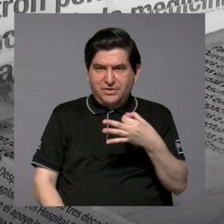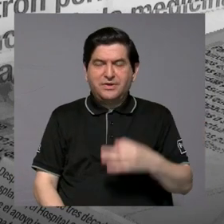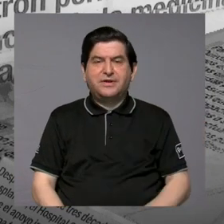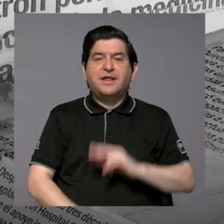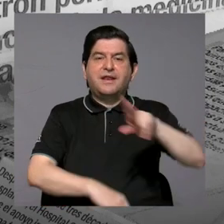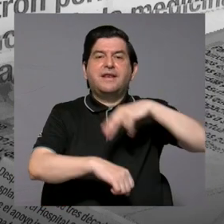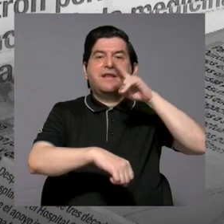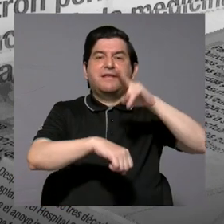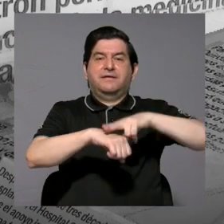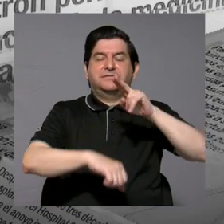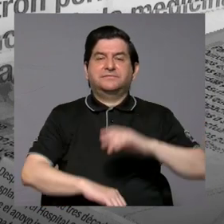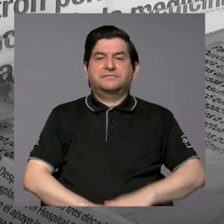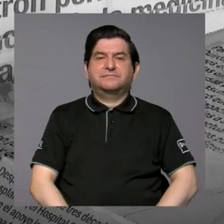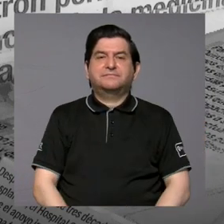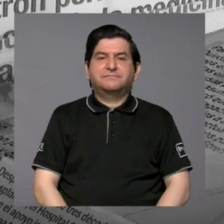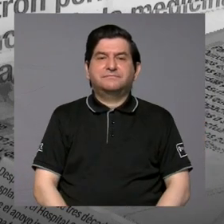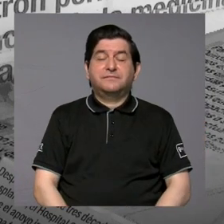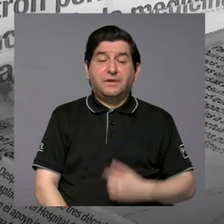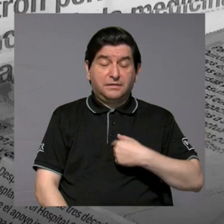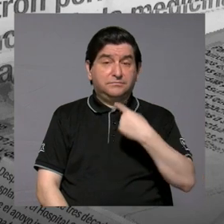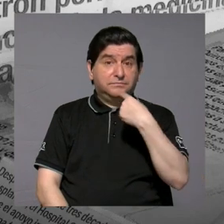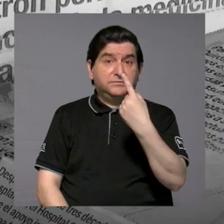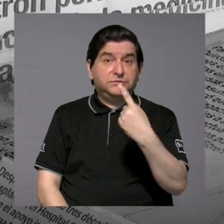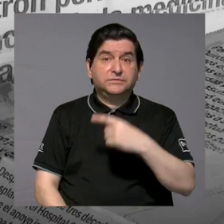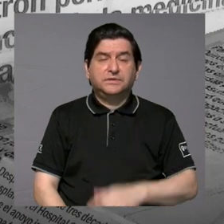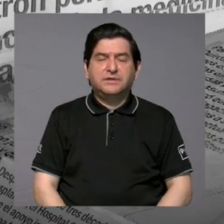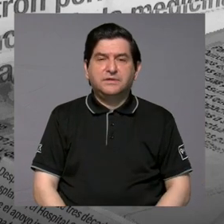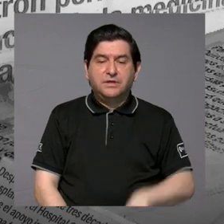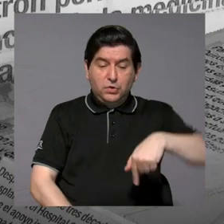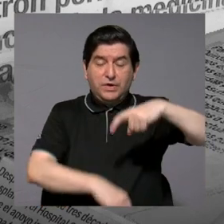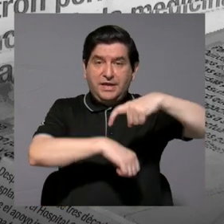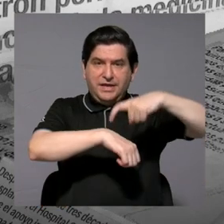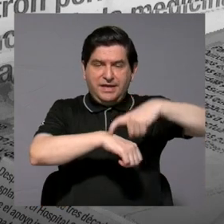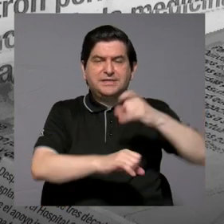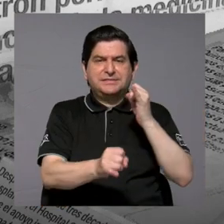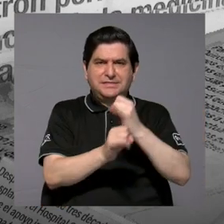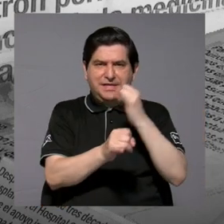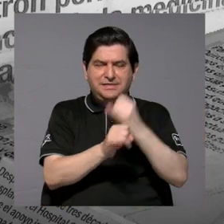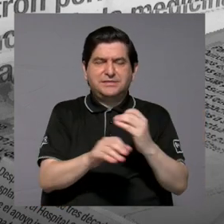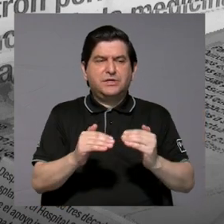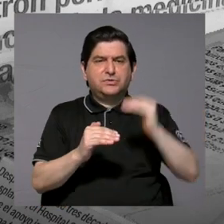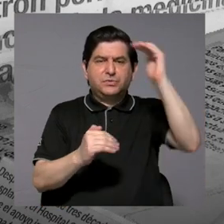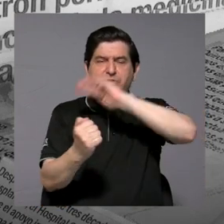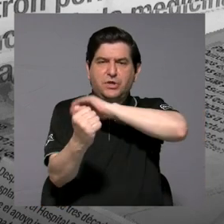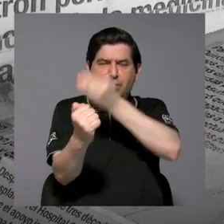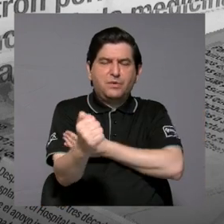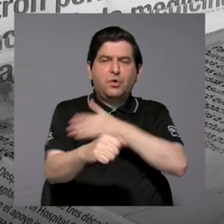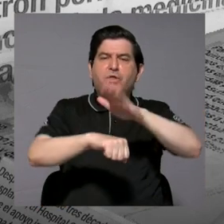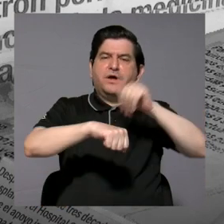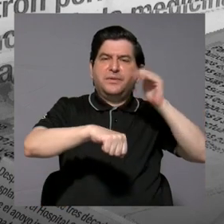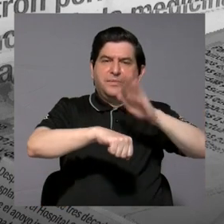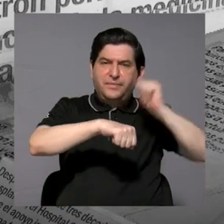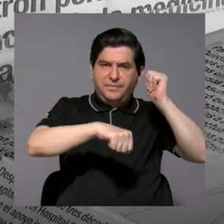a nivel nacional y le puedo decir que en este momento es la institución que tiene mayor poder de convocatoria nosotros